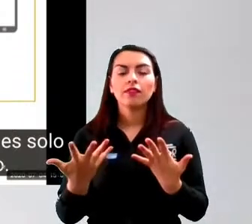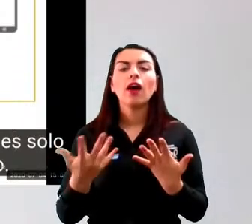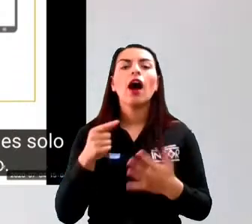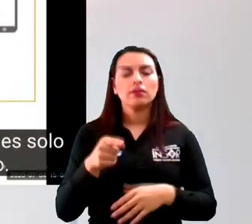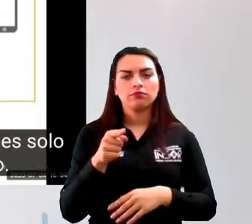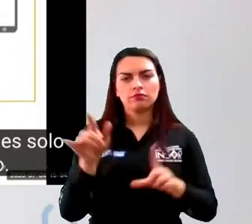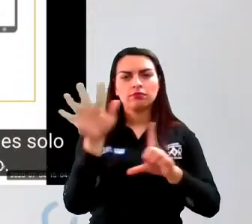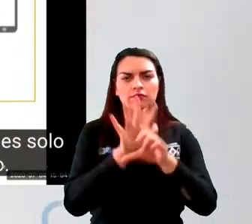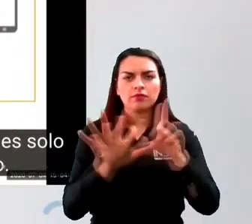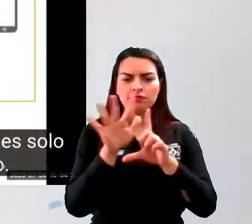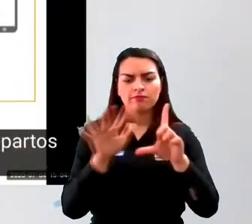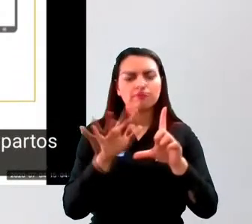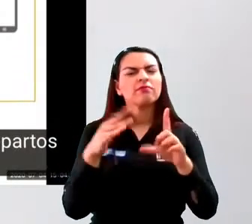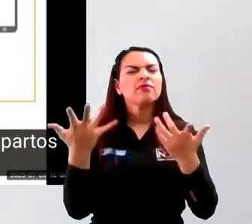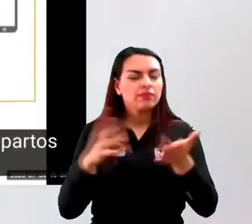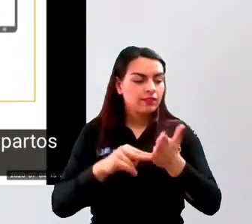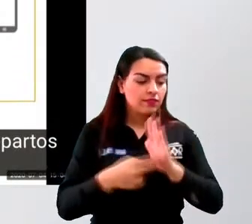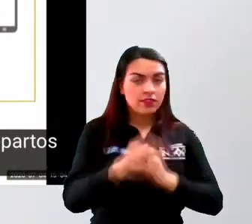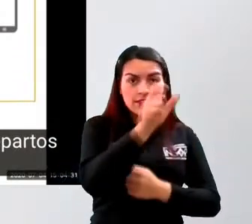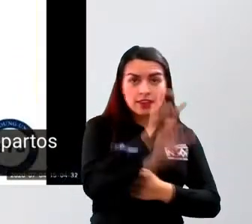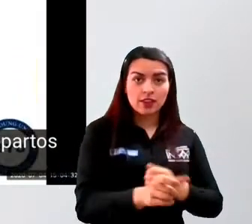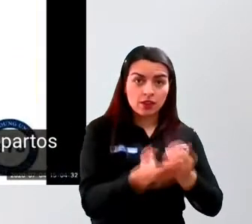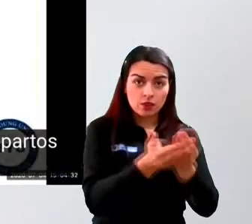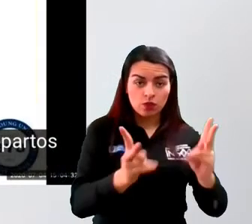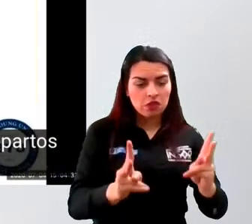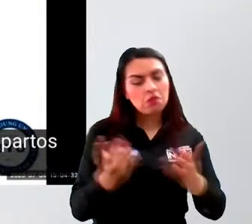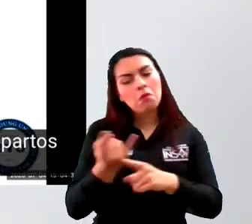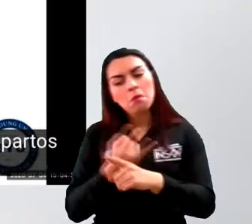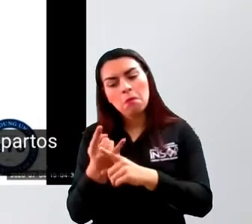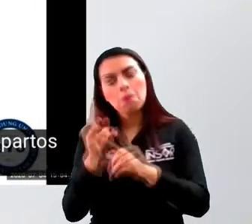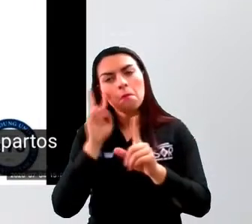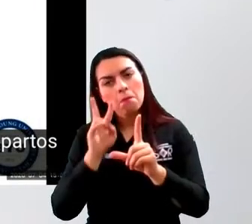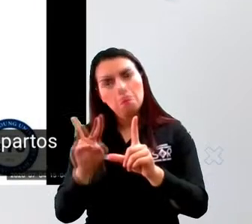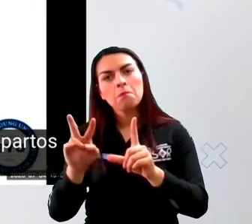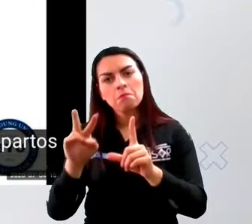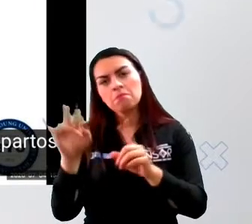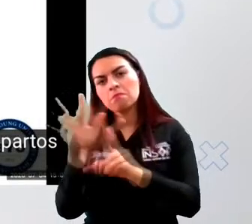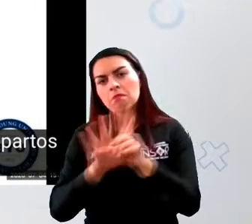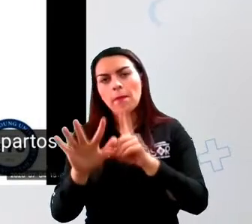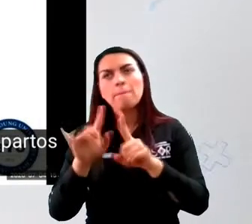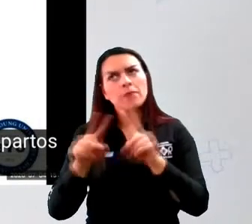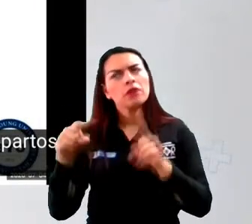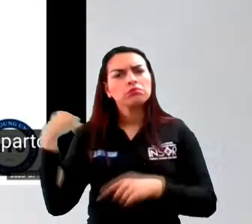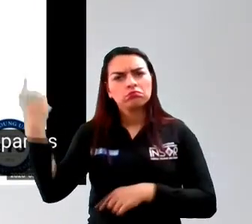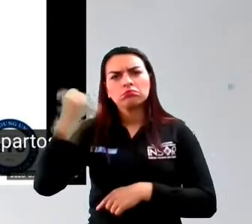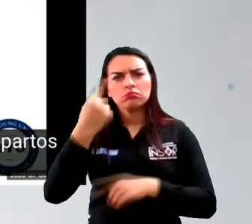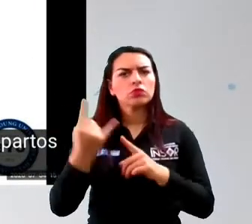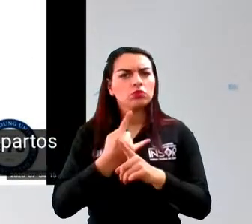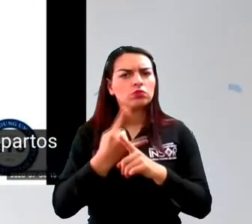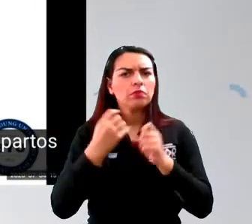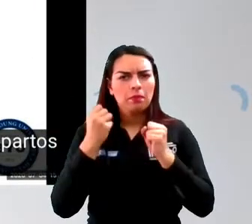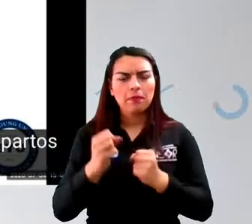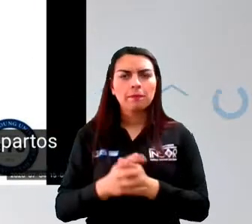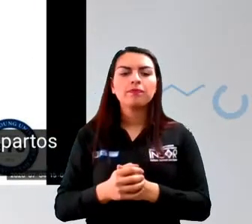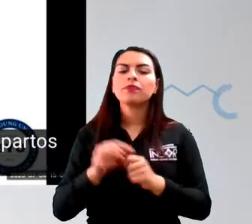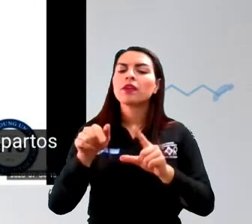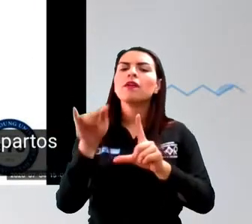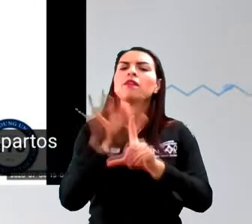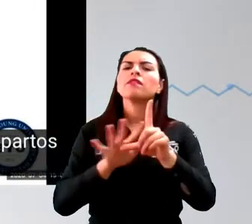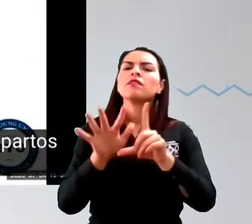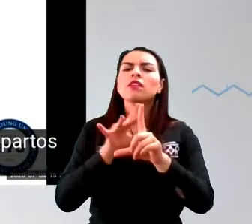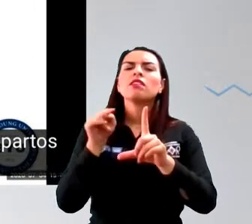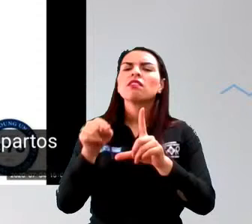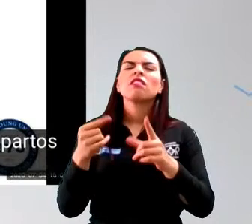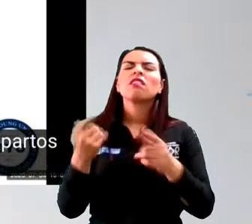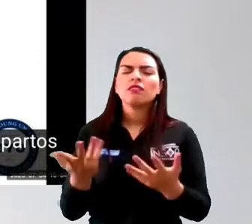interacción entre el alumno y el contenido, pero se usa mucho. Hay muchas maneras de usar el video.